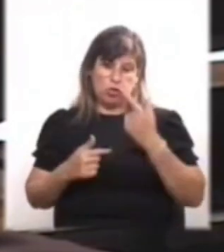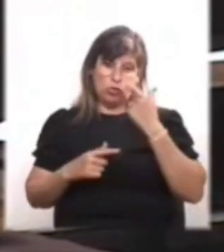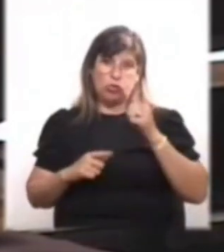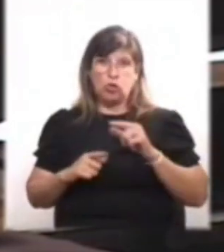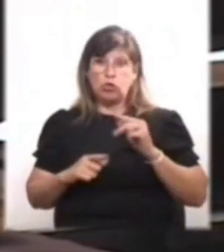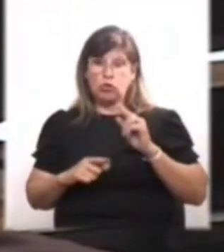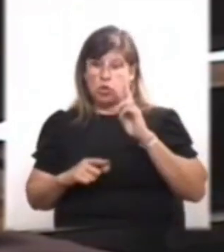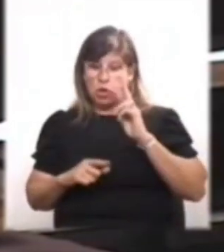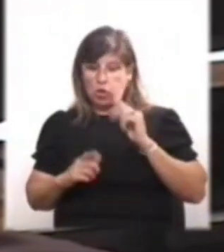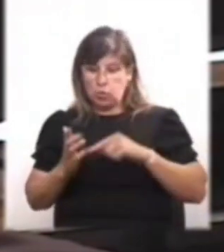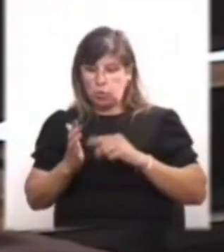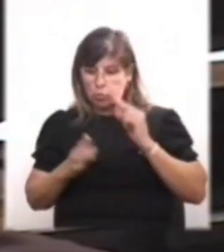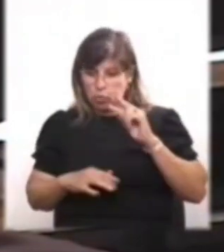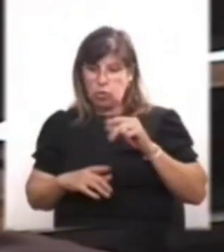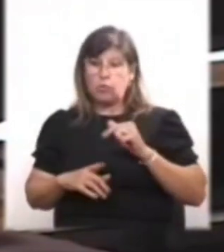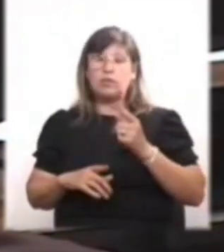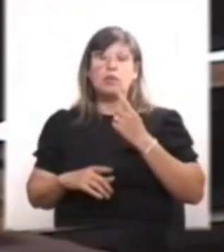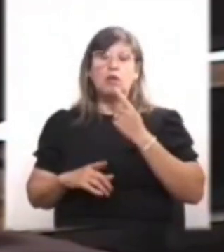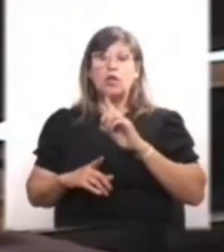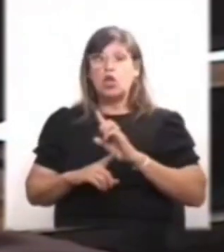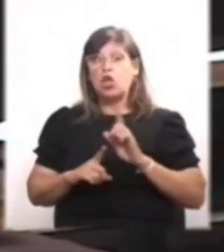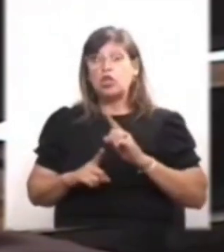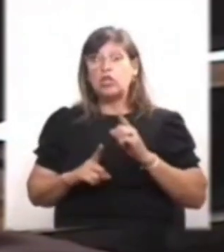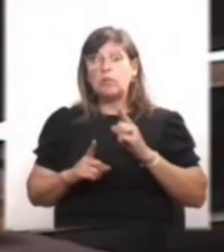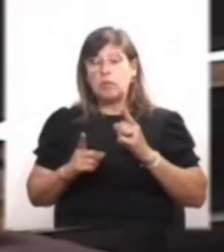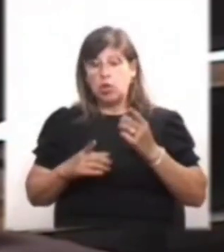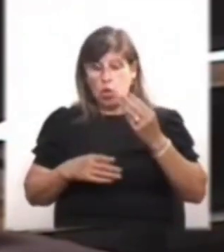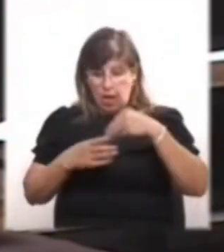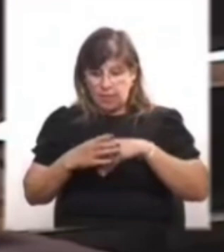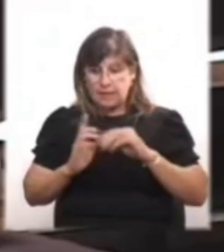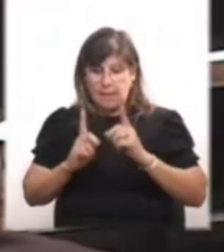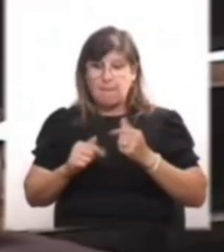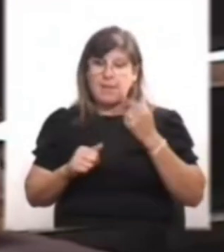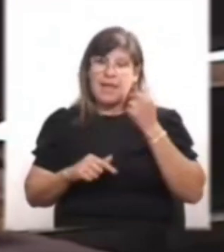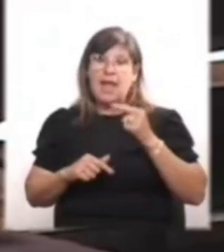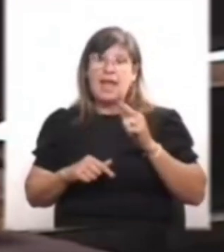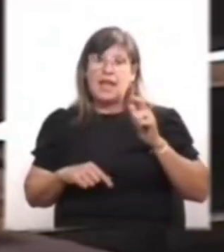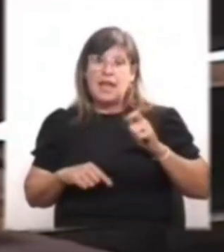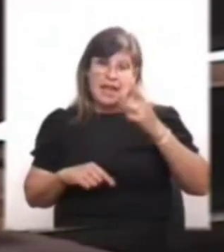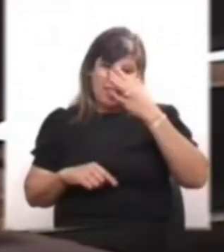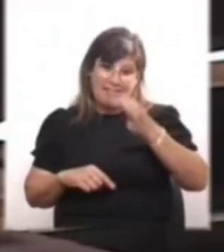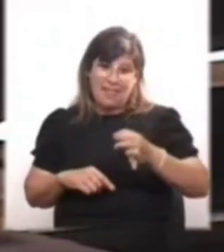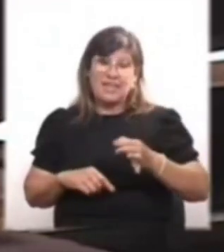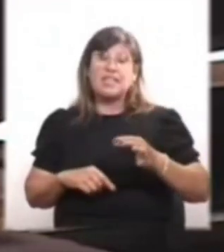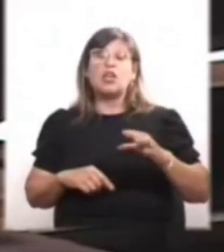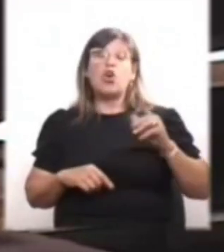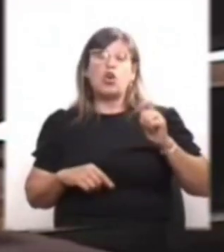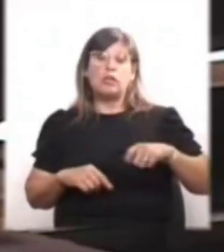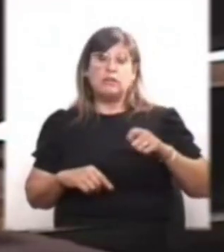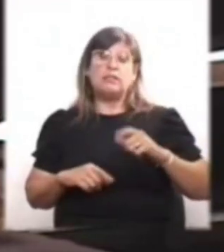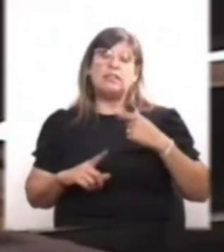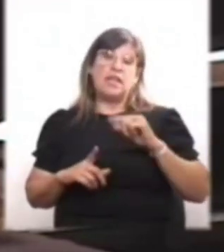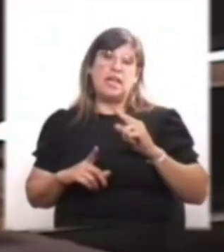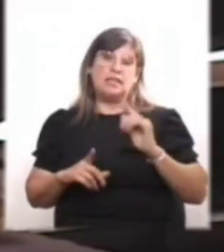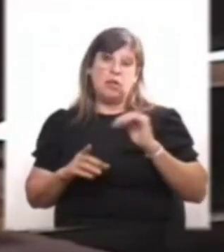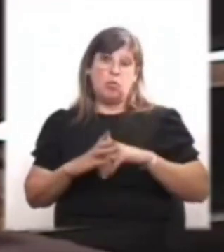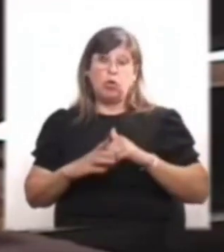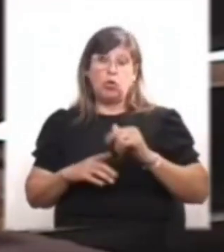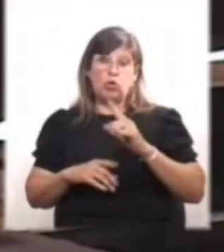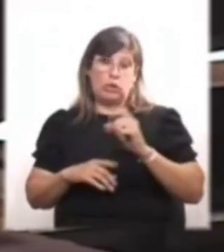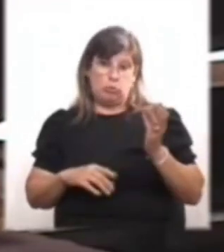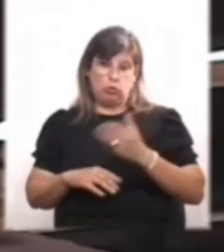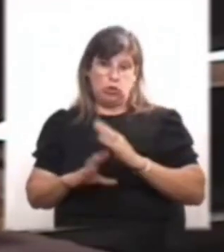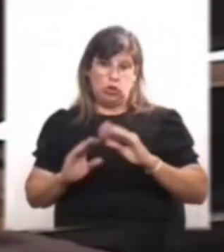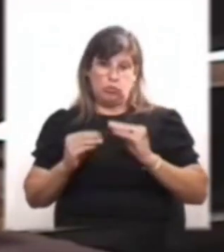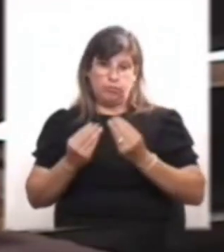una óptica política, sin descuidar lo técnico y lo jurídico, tomamos una decisión que salió, ya digo, por unanimidad.